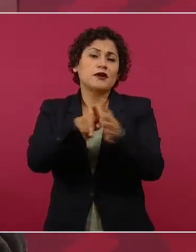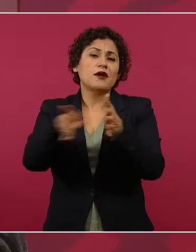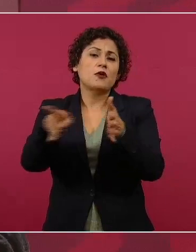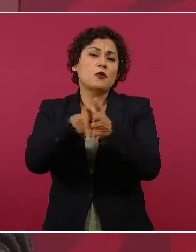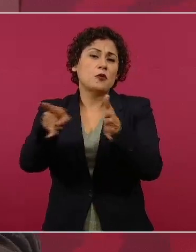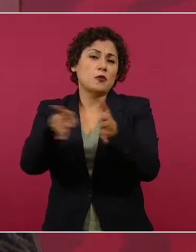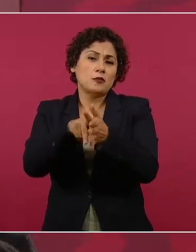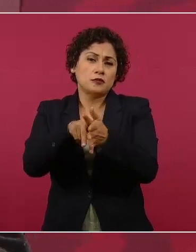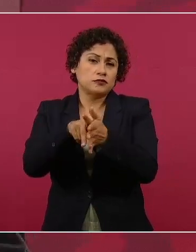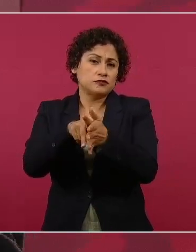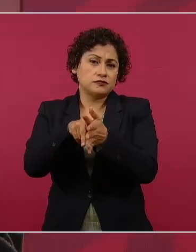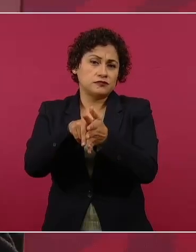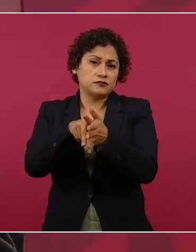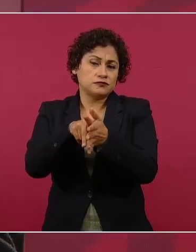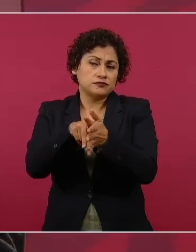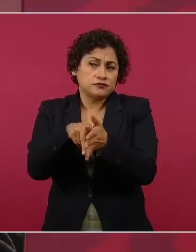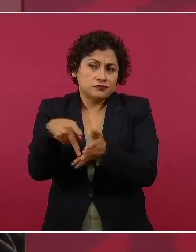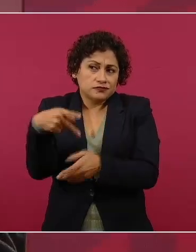que